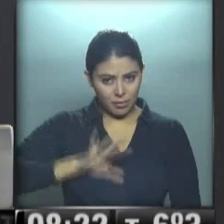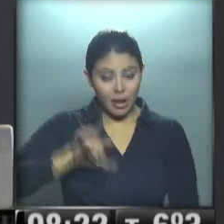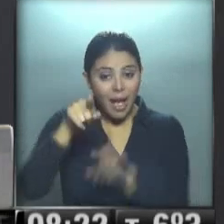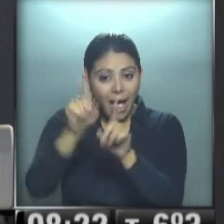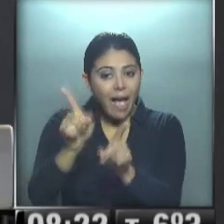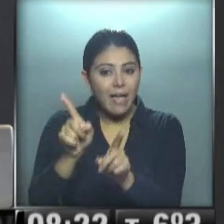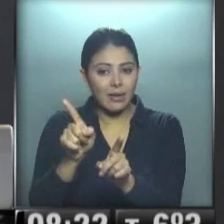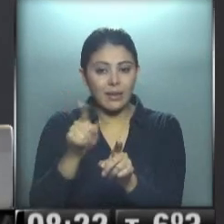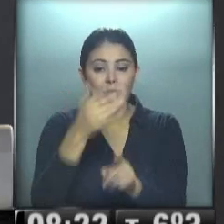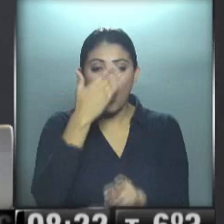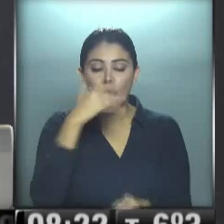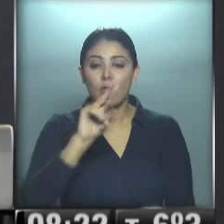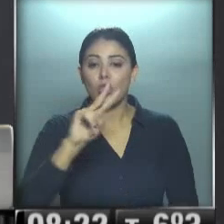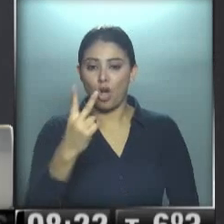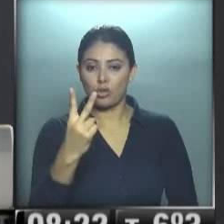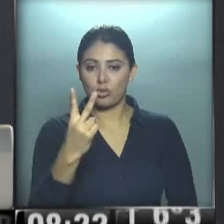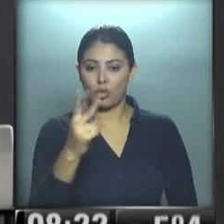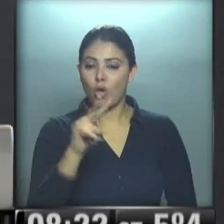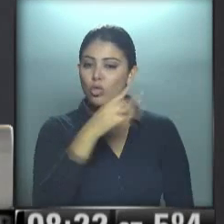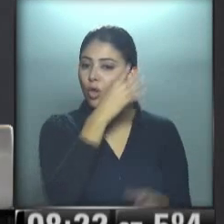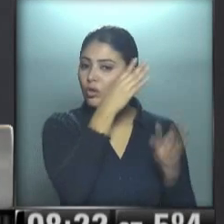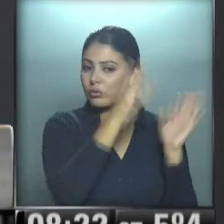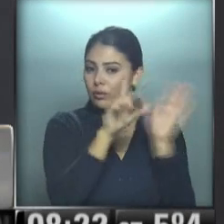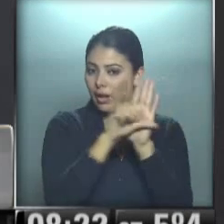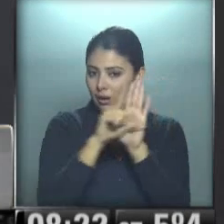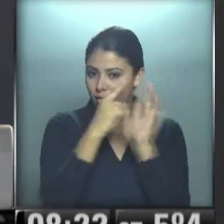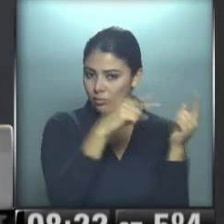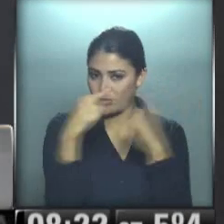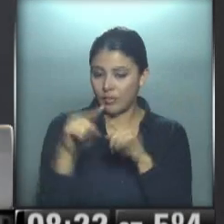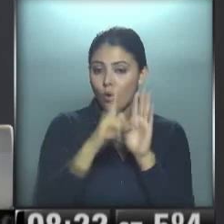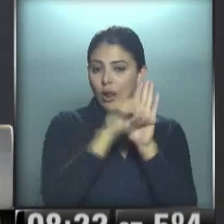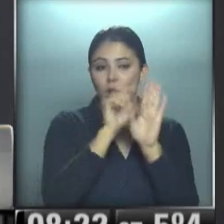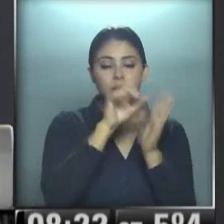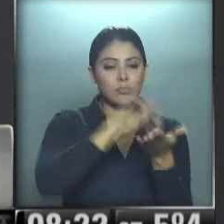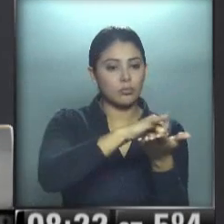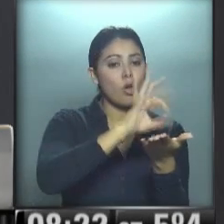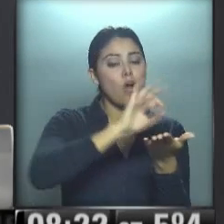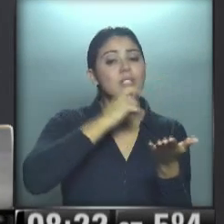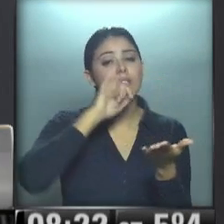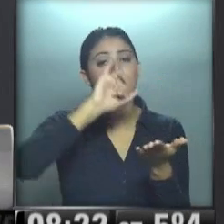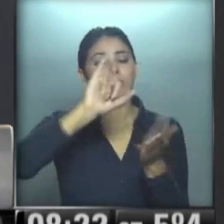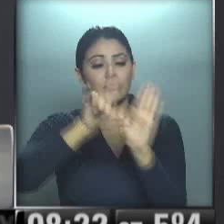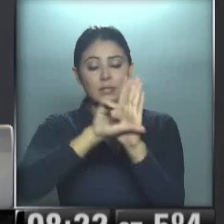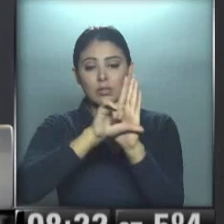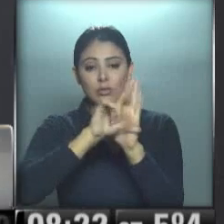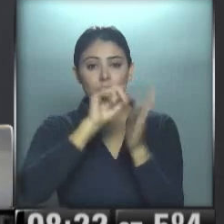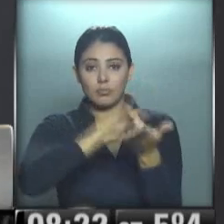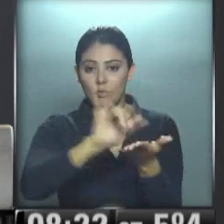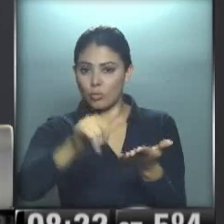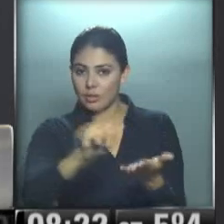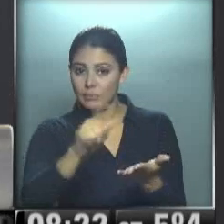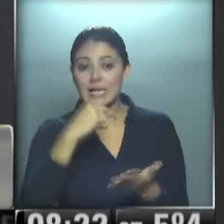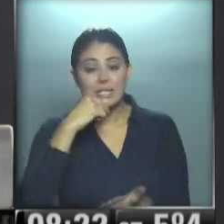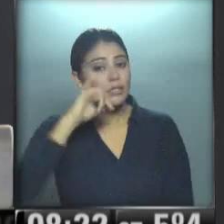allí se divide la cuestión en dos tipos de legislación lo que están con legislación new york' o lo que no están con legislación de new york' lo que están